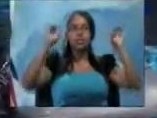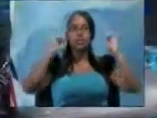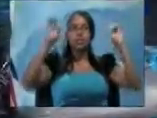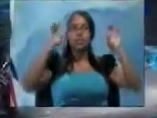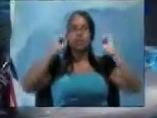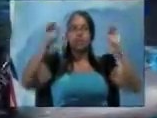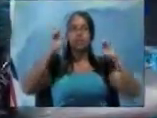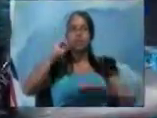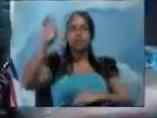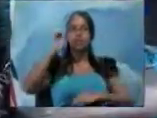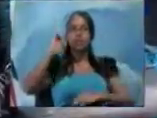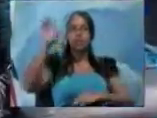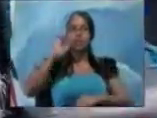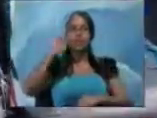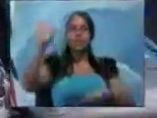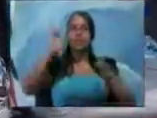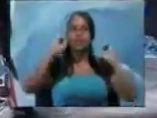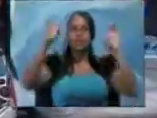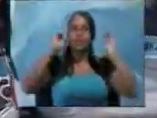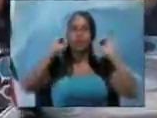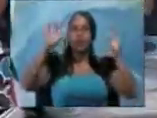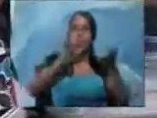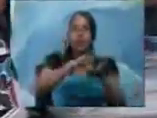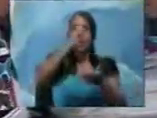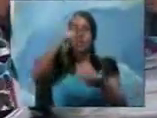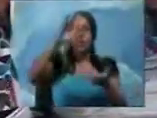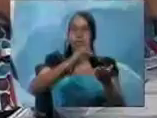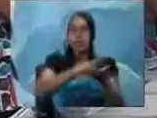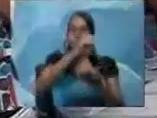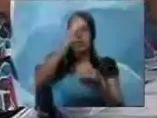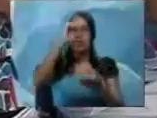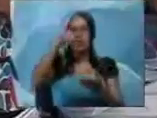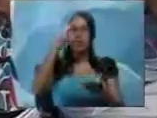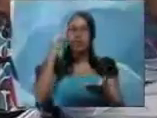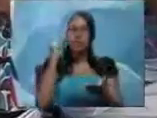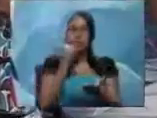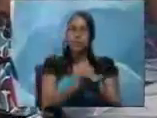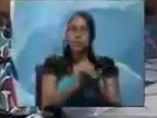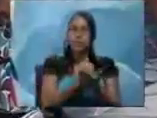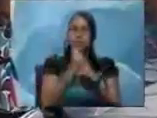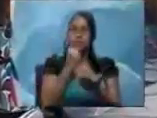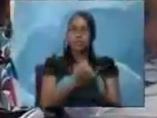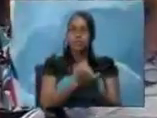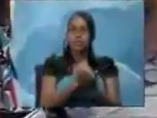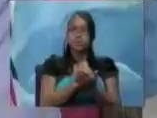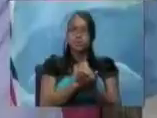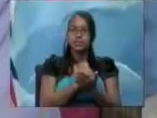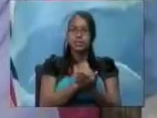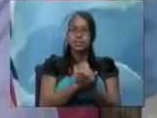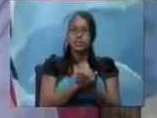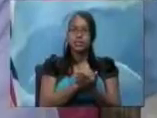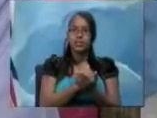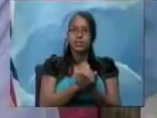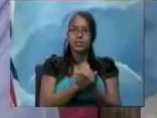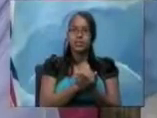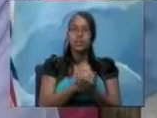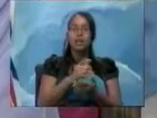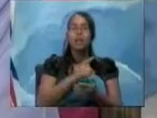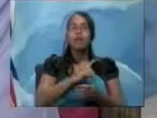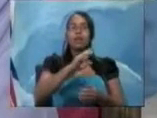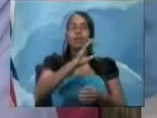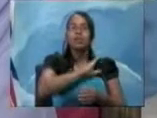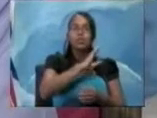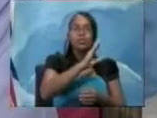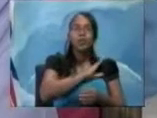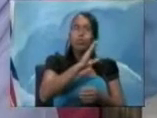Dios Gloria a Dios Gloria a Dios Gloria a Dios Gloria a Dios Gloria al Señor me corresponde